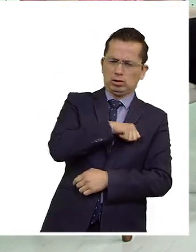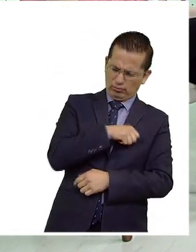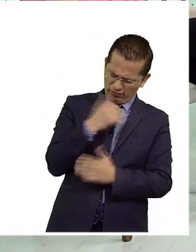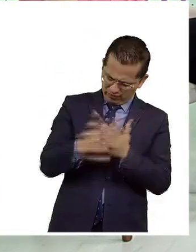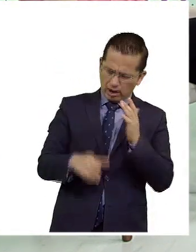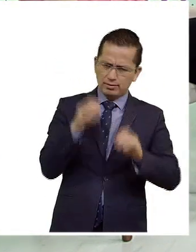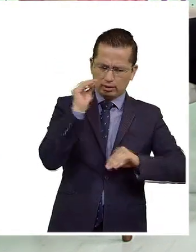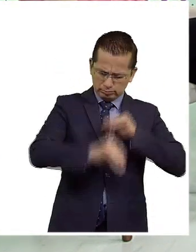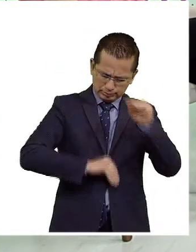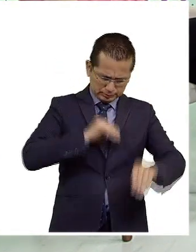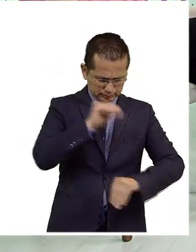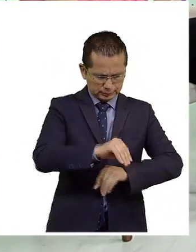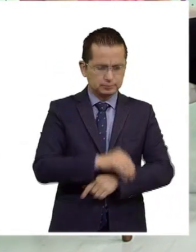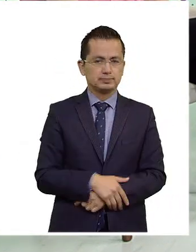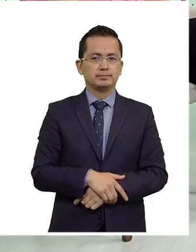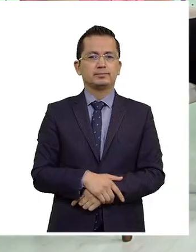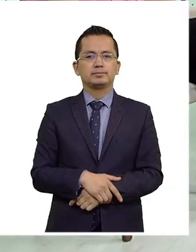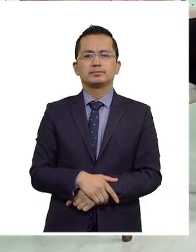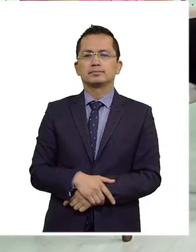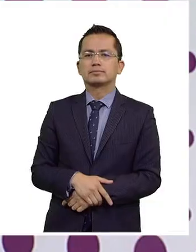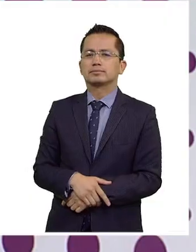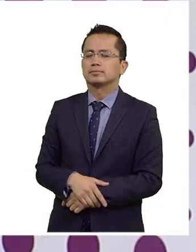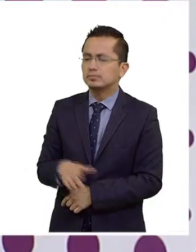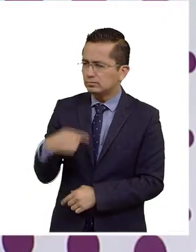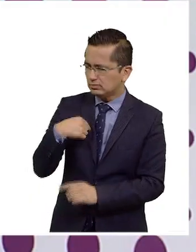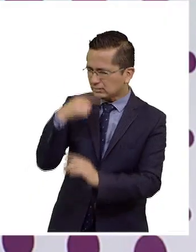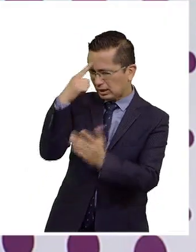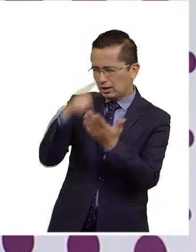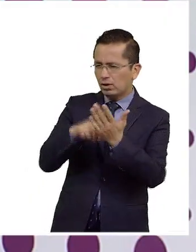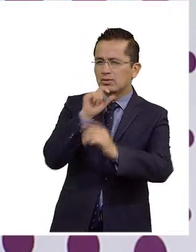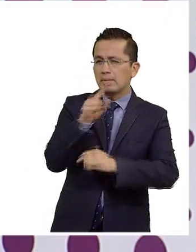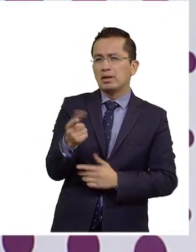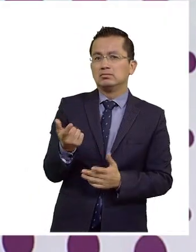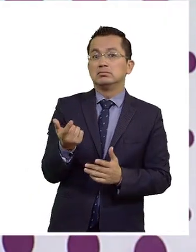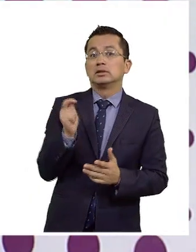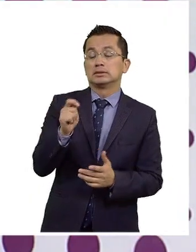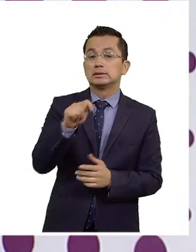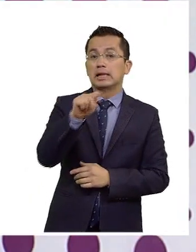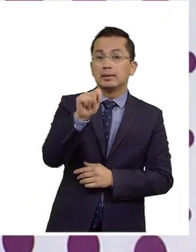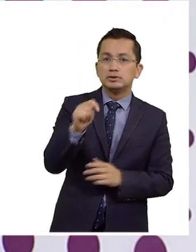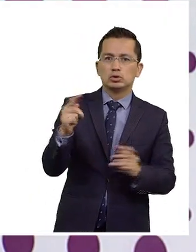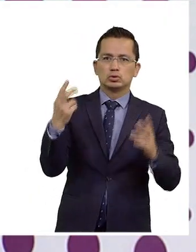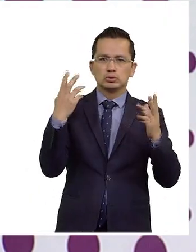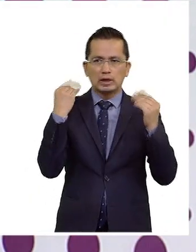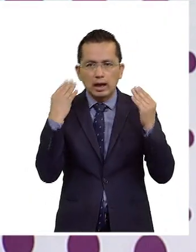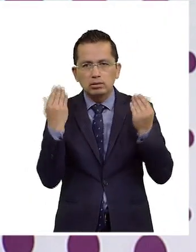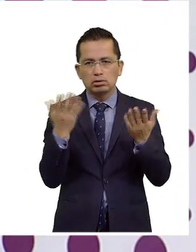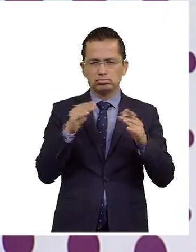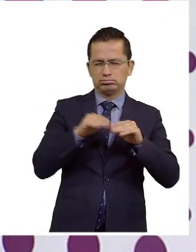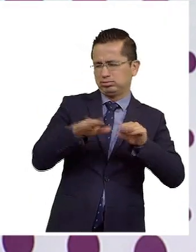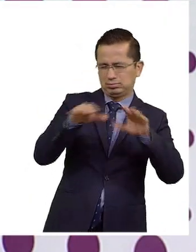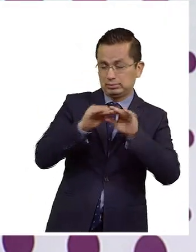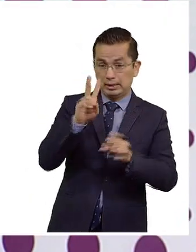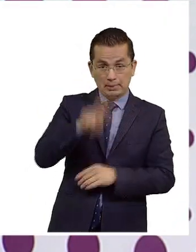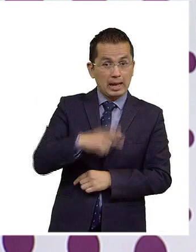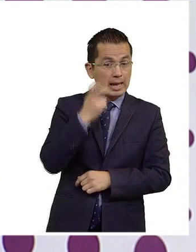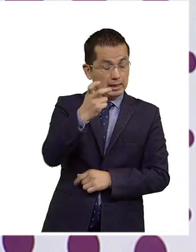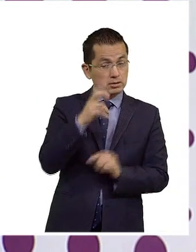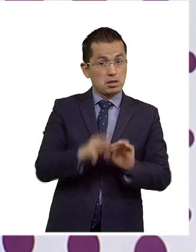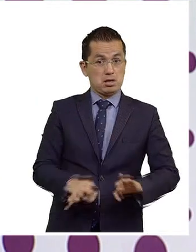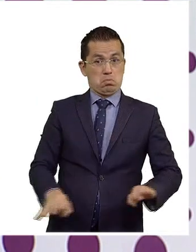Pues creo que también, insisto, el papel de los medios de comunicación es vital. Todos los sitios web que ahorita son